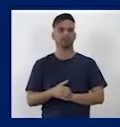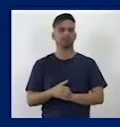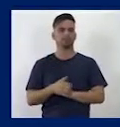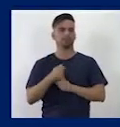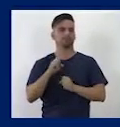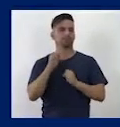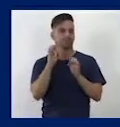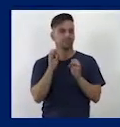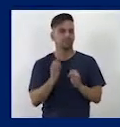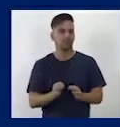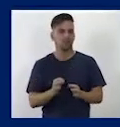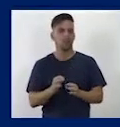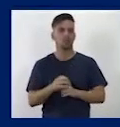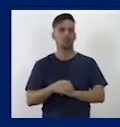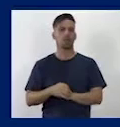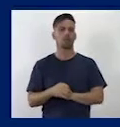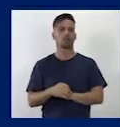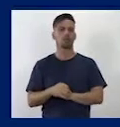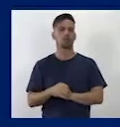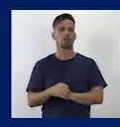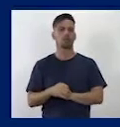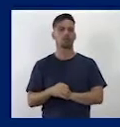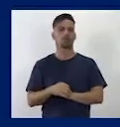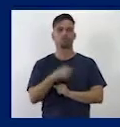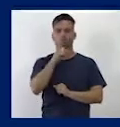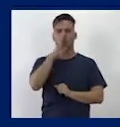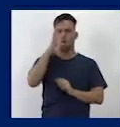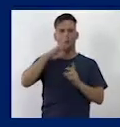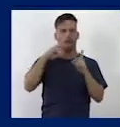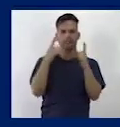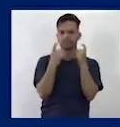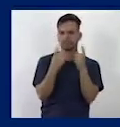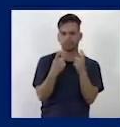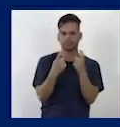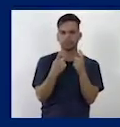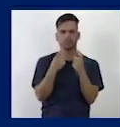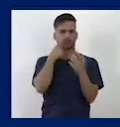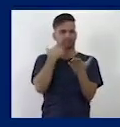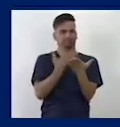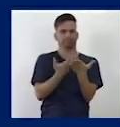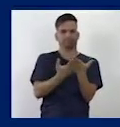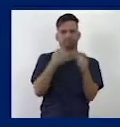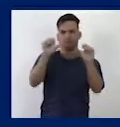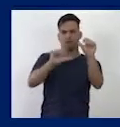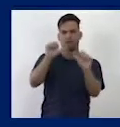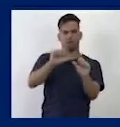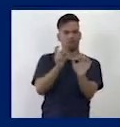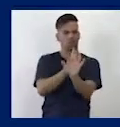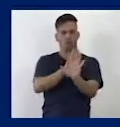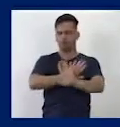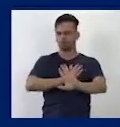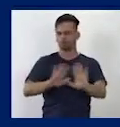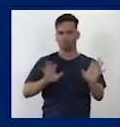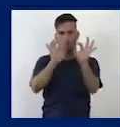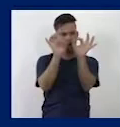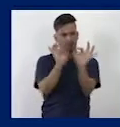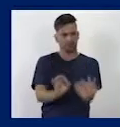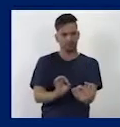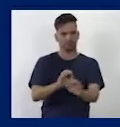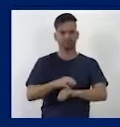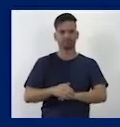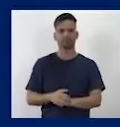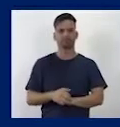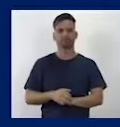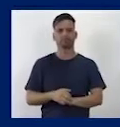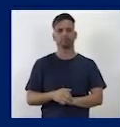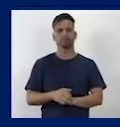asegurarlo sin necesidad de llegar a revisar a reafirmarlo con el experimento bien ocurrirá si por el contrario